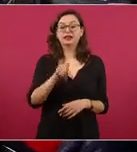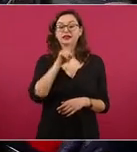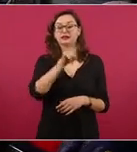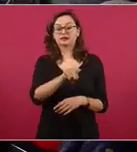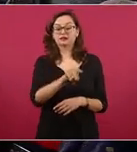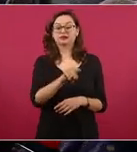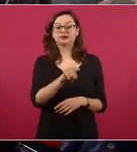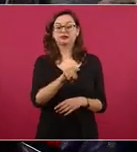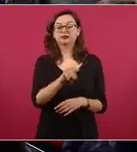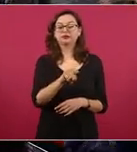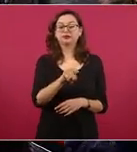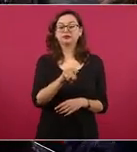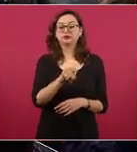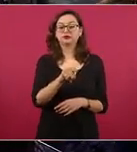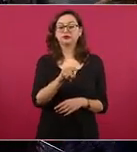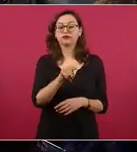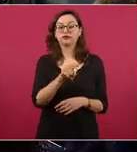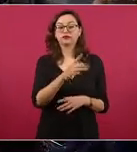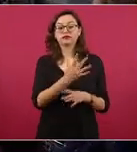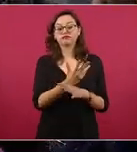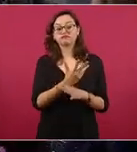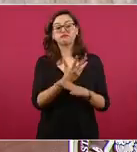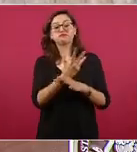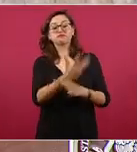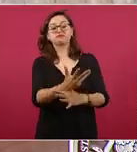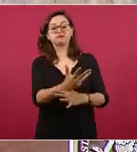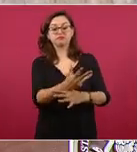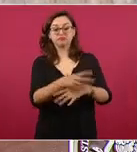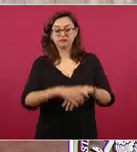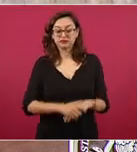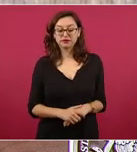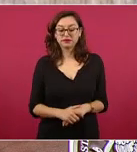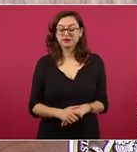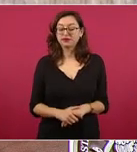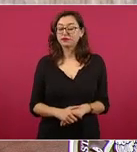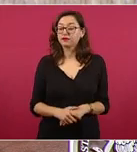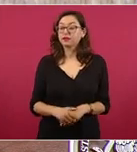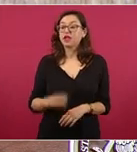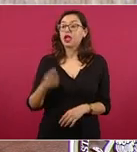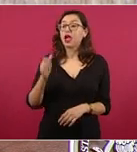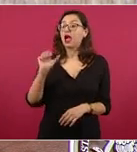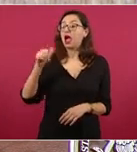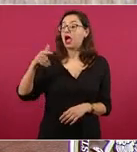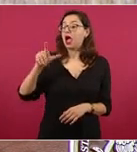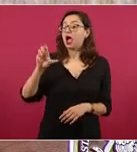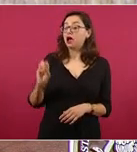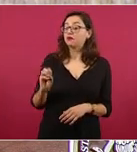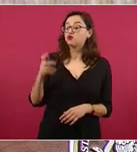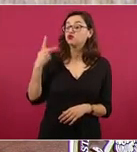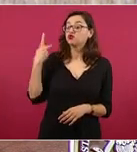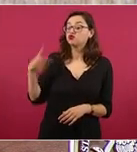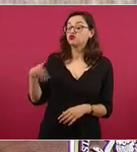de que se casaba mi hijo, Andrés, en una hacienda,